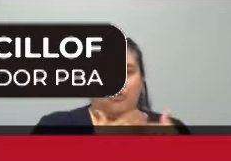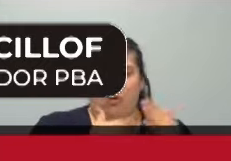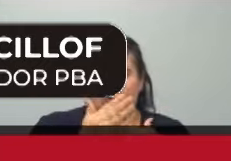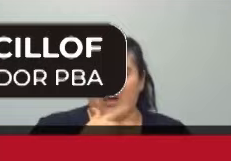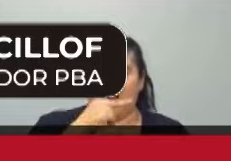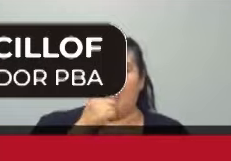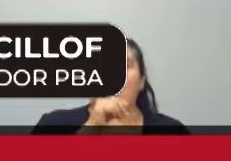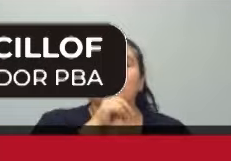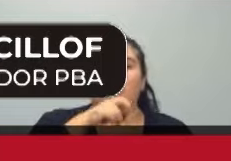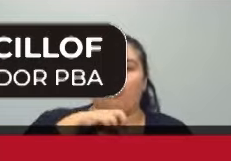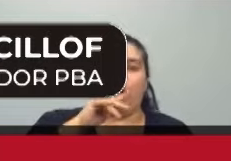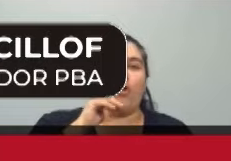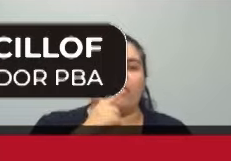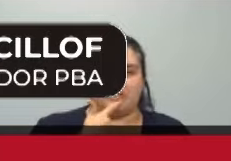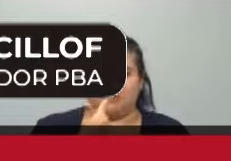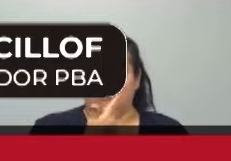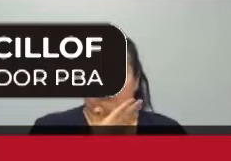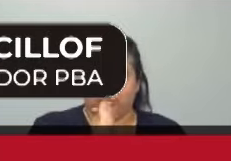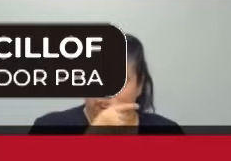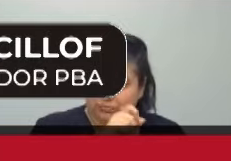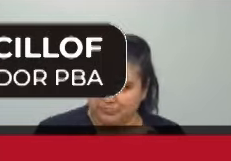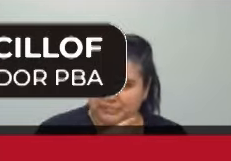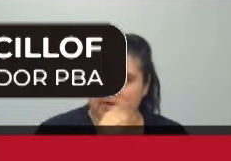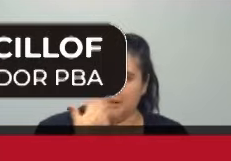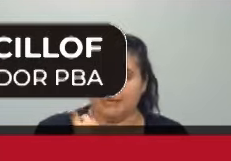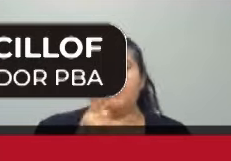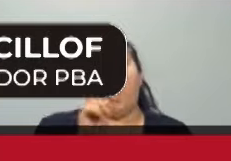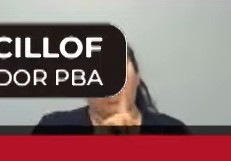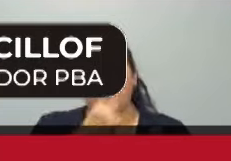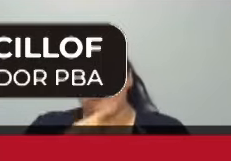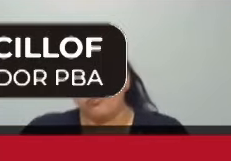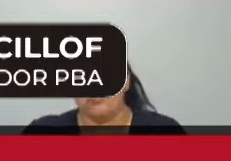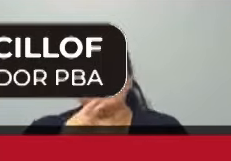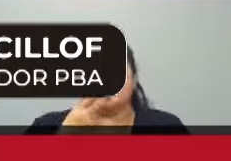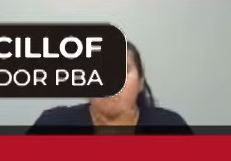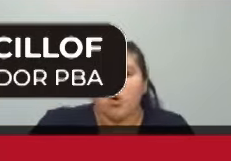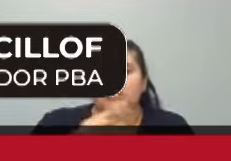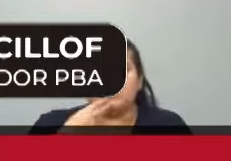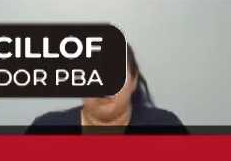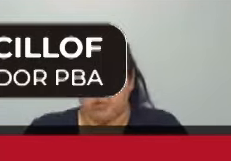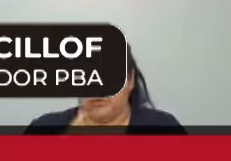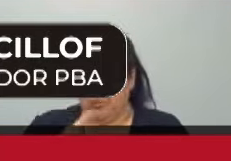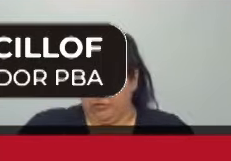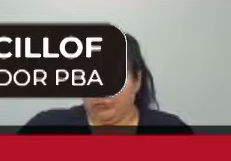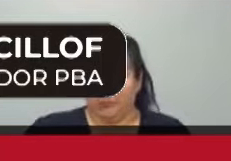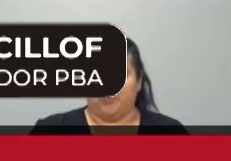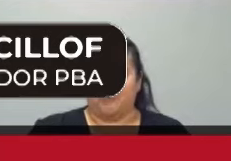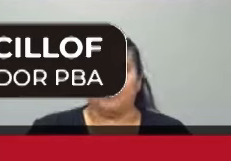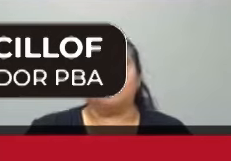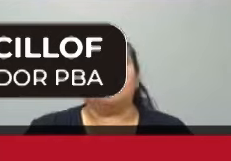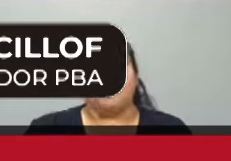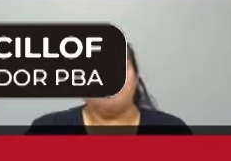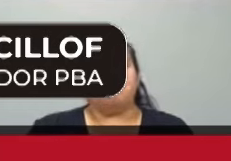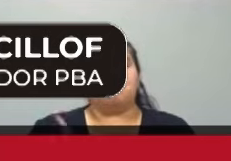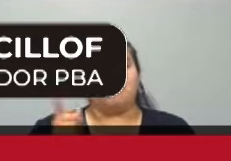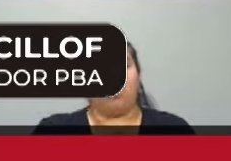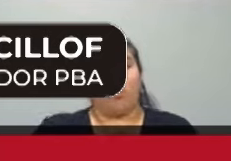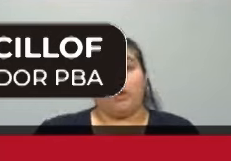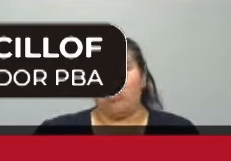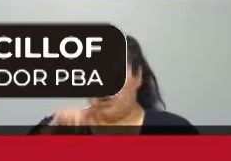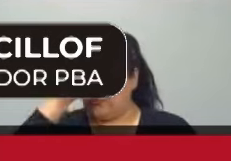Catopodis, hay determinados impuestos, recursos tributarios, que recibe el